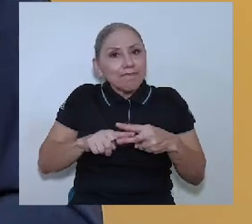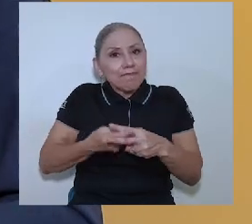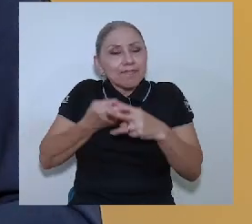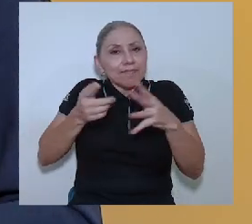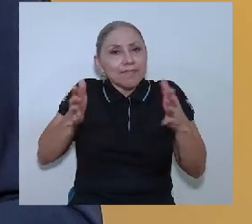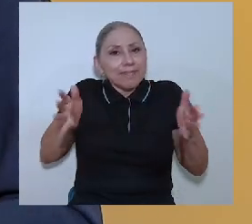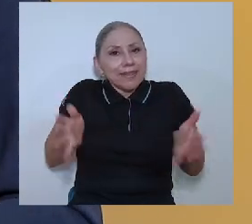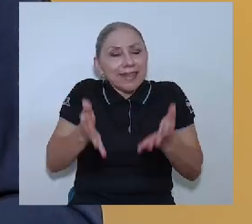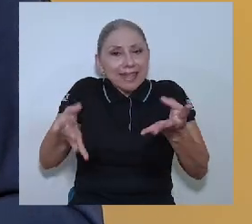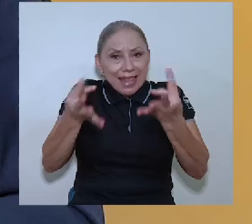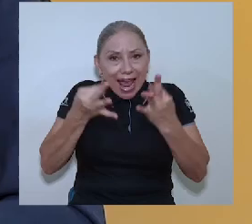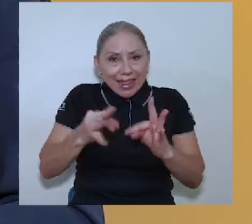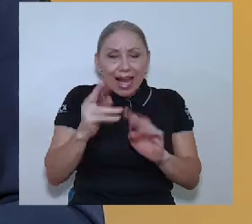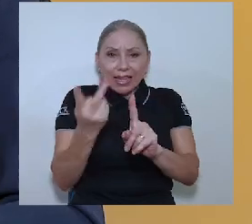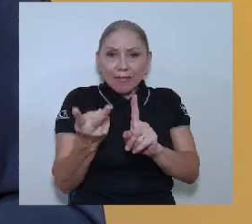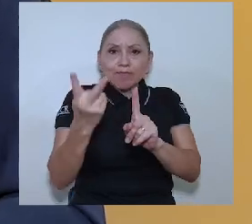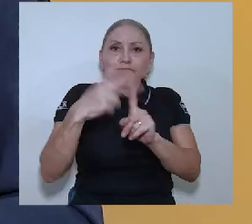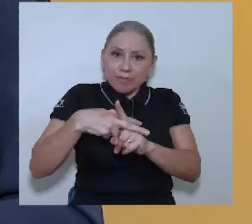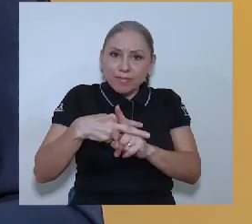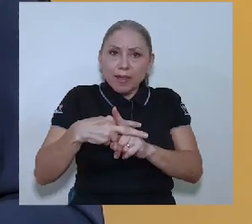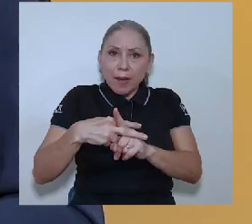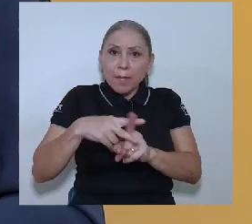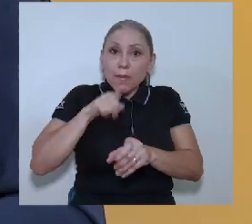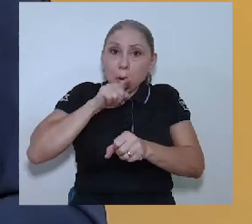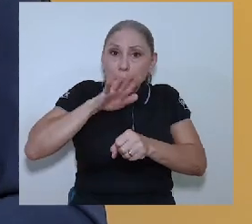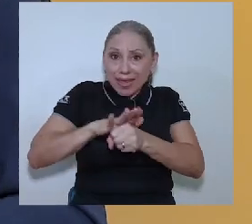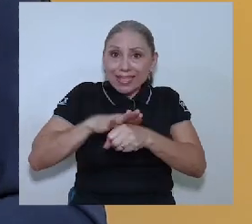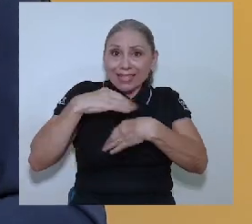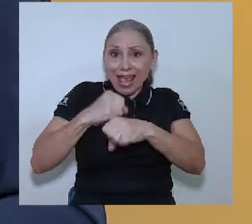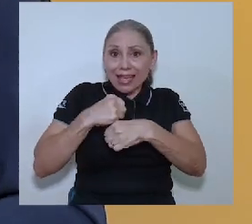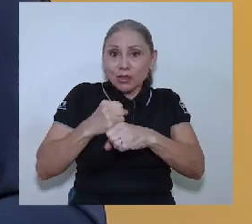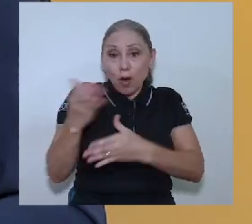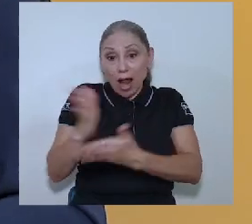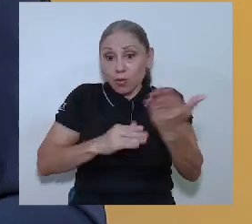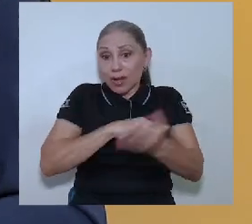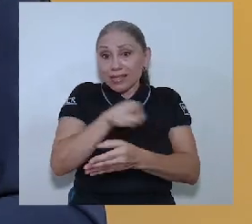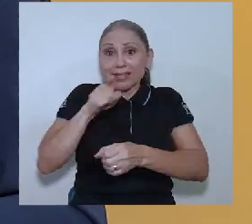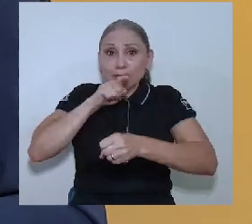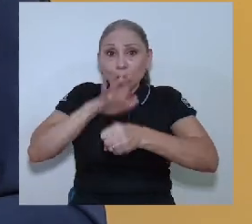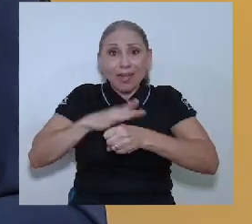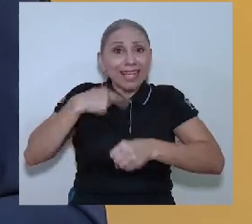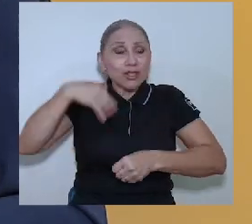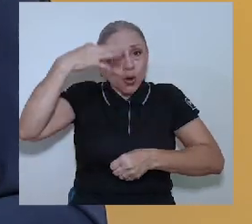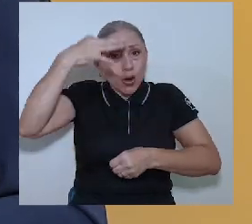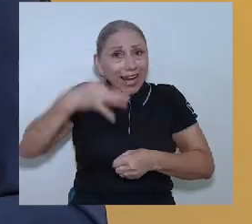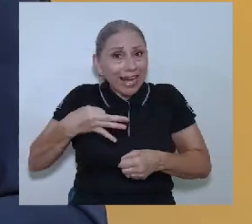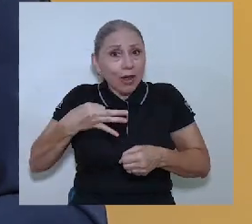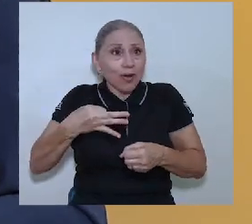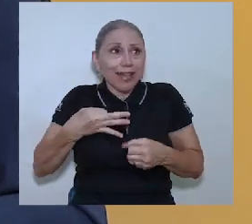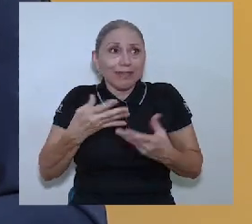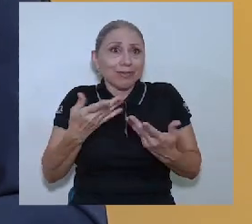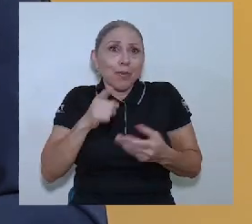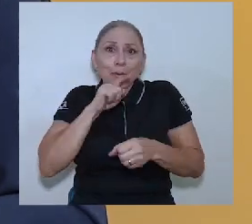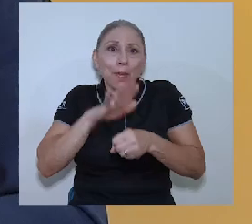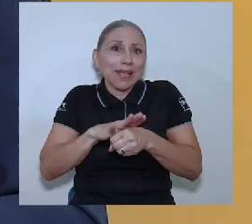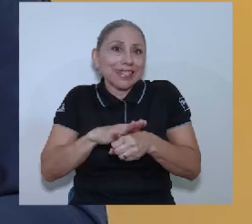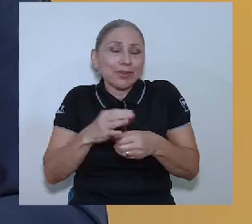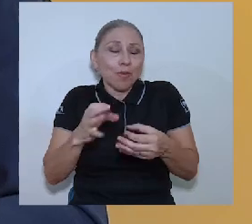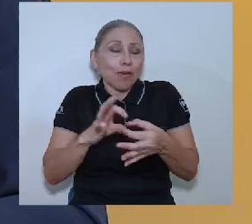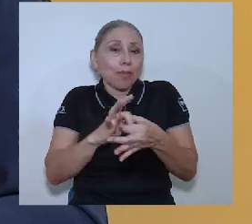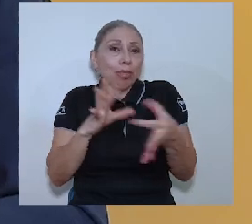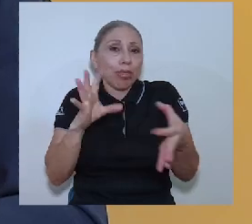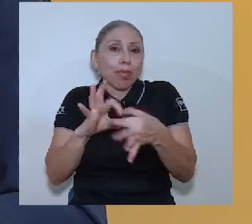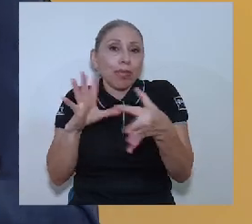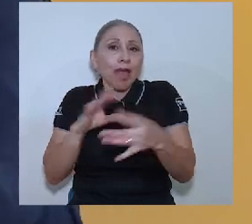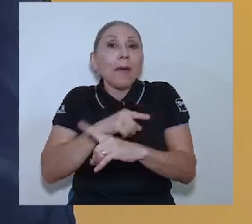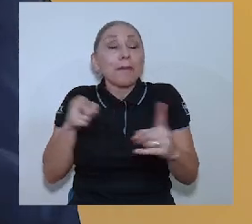a la práctica las promesas que ha hecho, algunas de ellas yo creo que totalmente atrabiliarias, va a ser